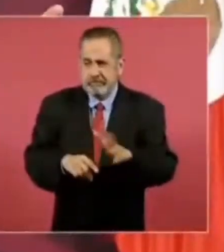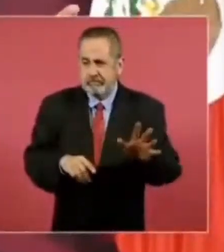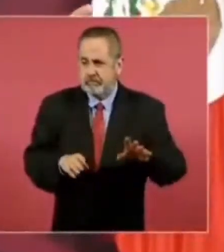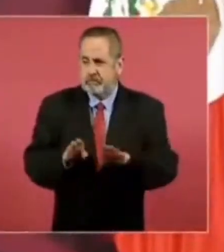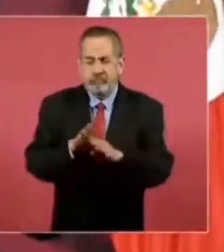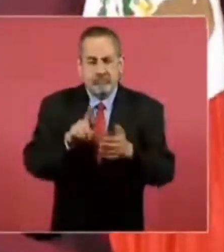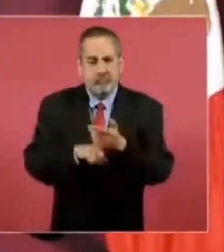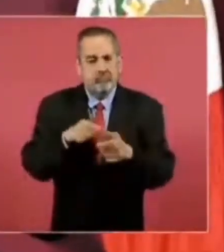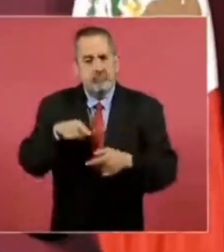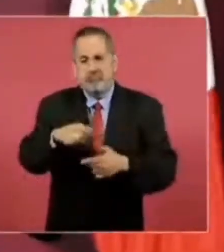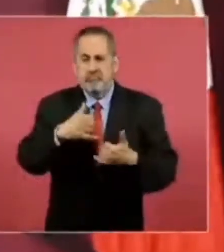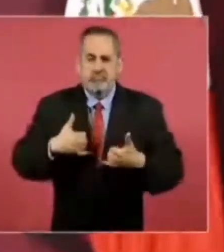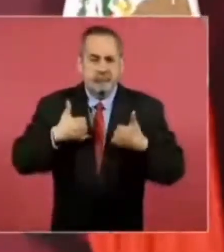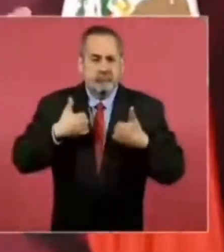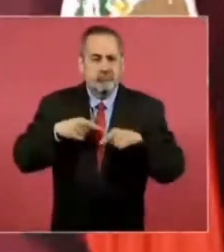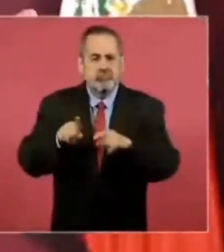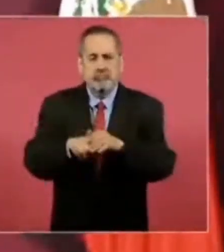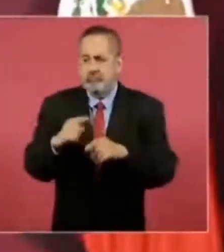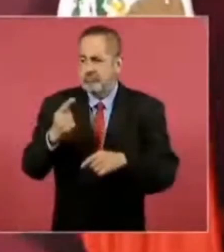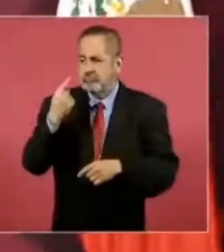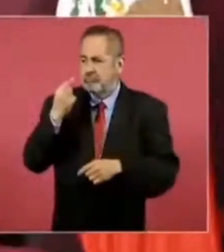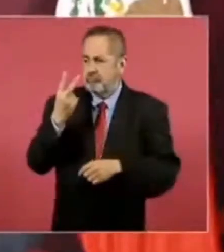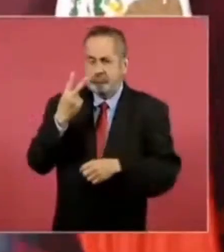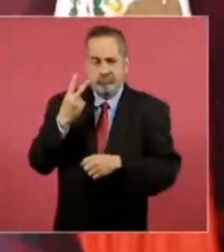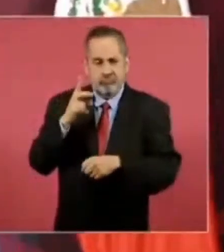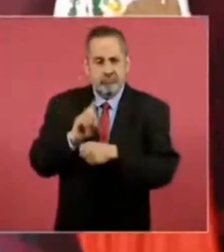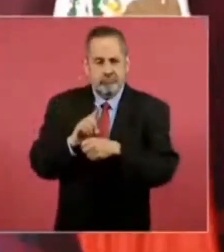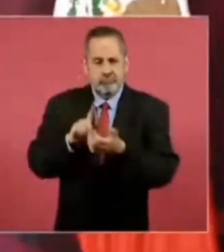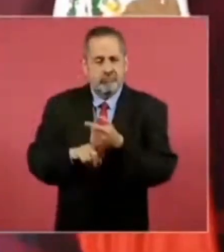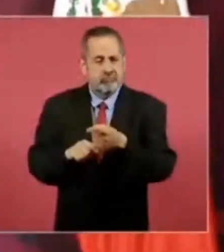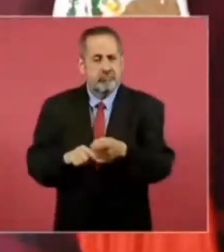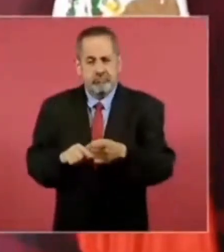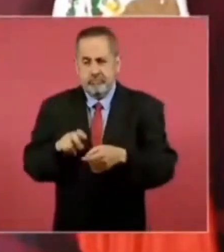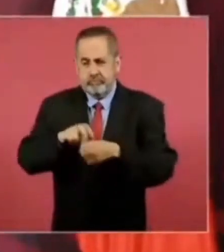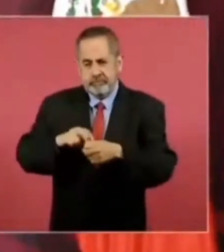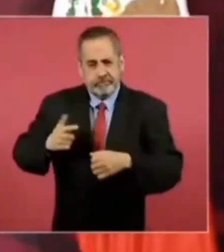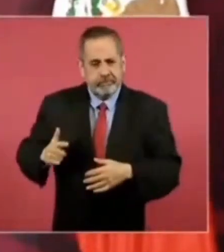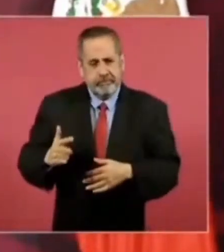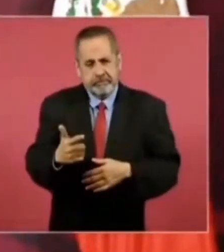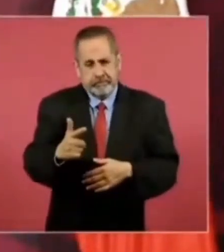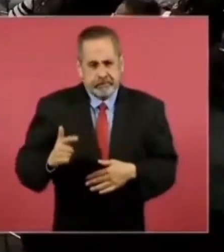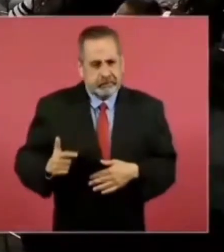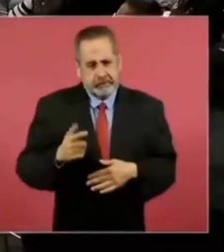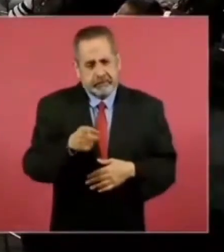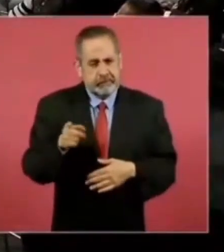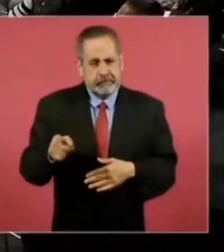que asesinaron hace 2 días en Guanajuato,